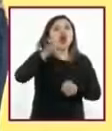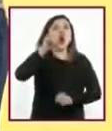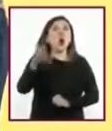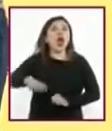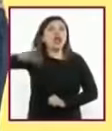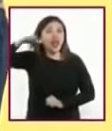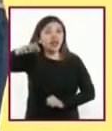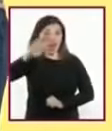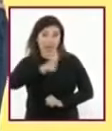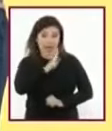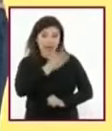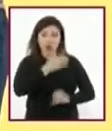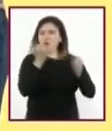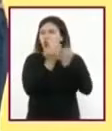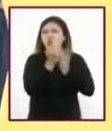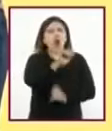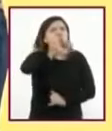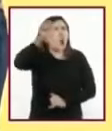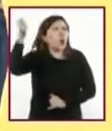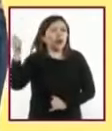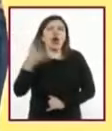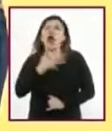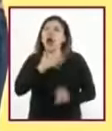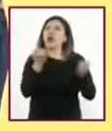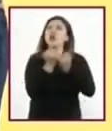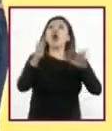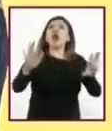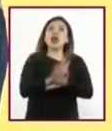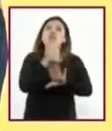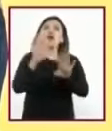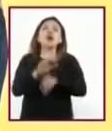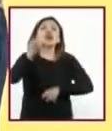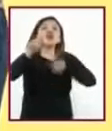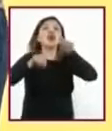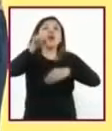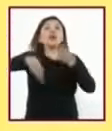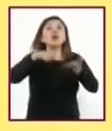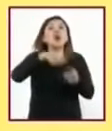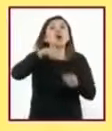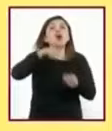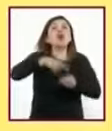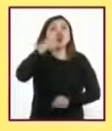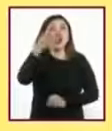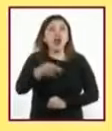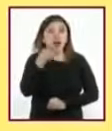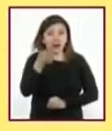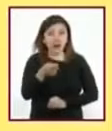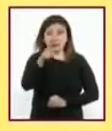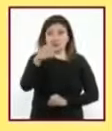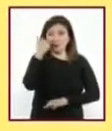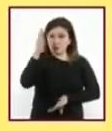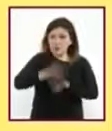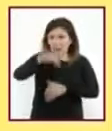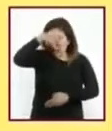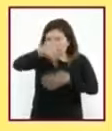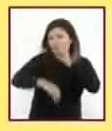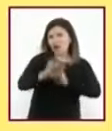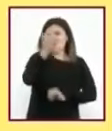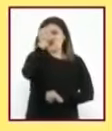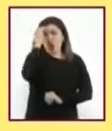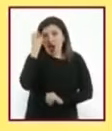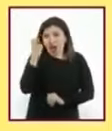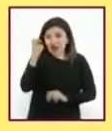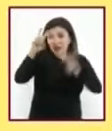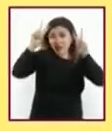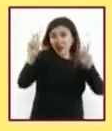lengua española, igual que cualquier otra, también varía según el lugar donde se habla. Si quieren ampliar sus conocimientos